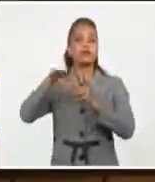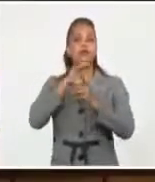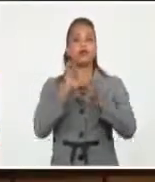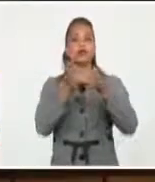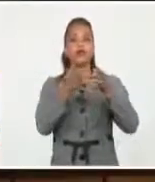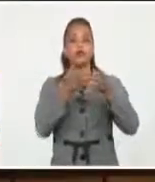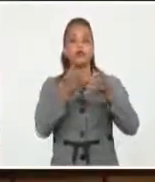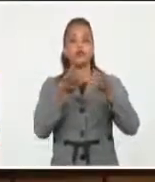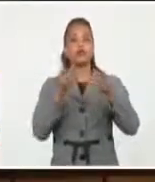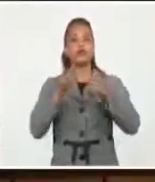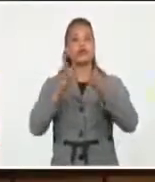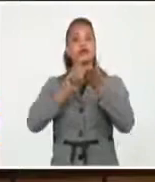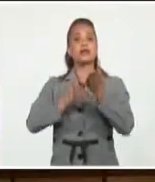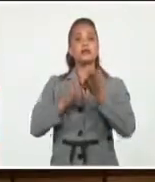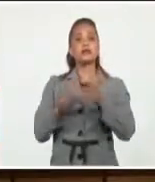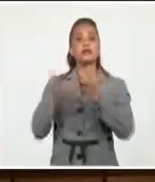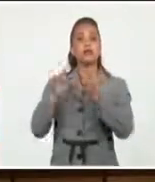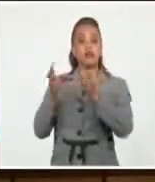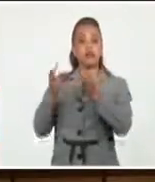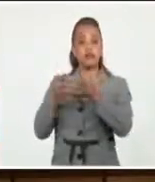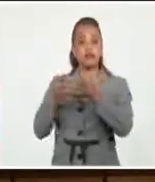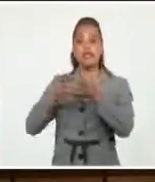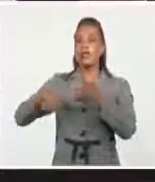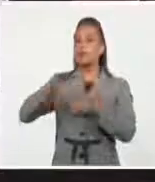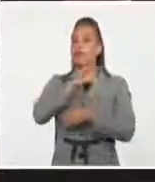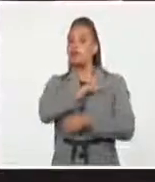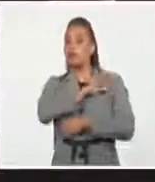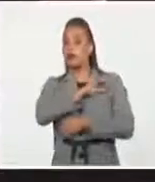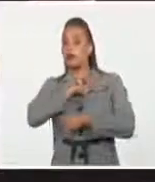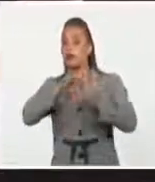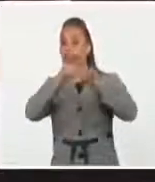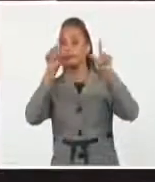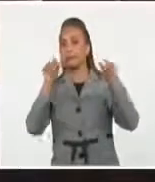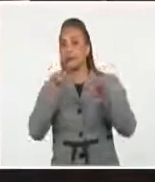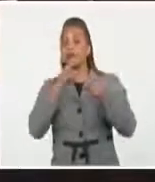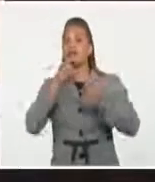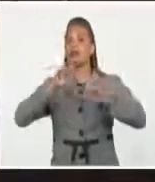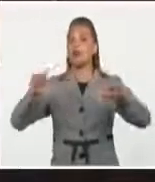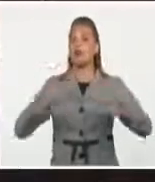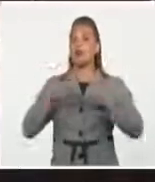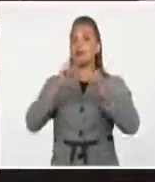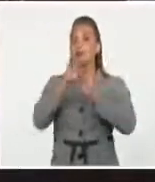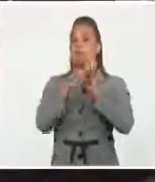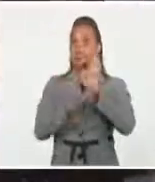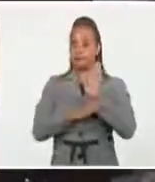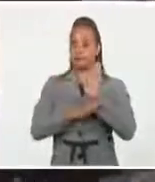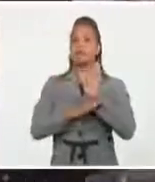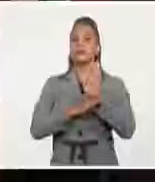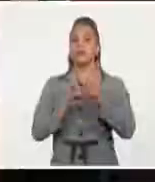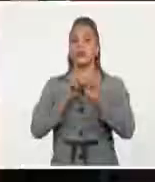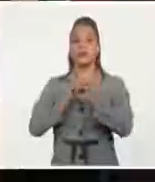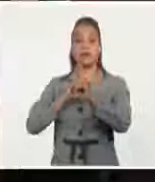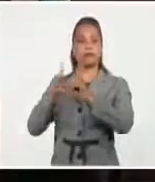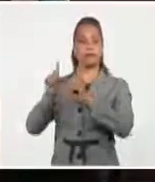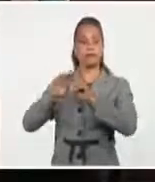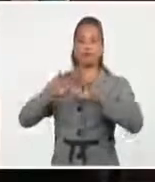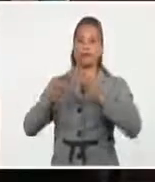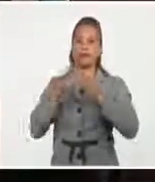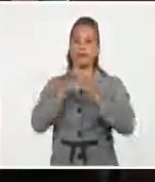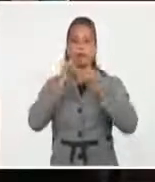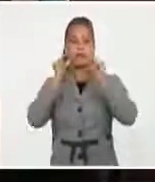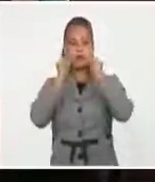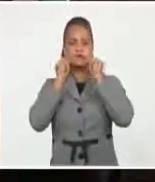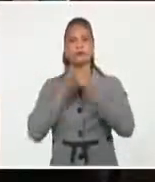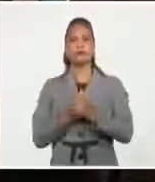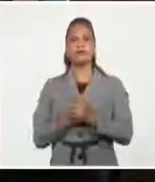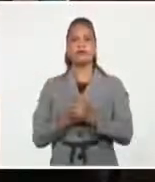a delegados de todo el país, cumpliendo estrictamente las medidas sanitarias que impone la pandemia de la COVID-19. Temas vitales para